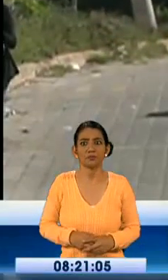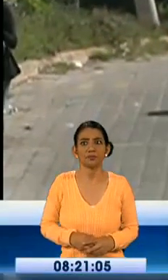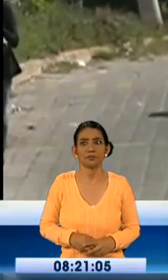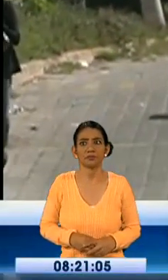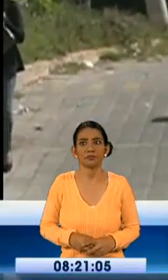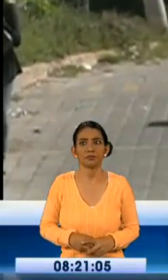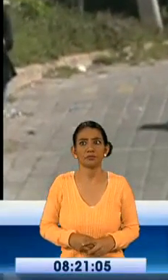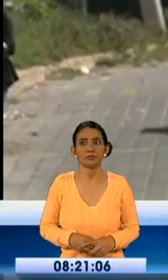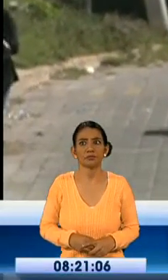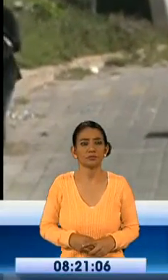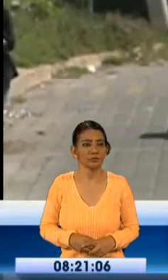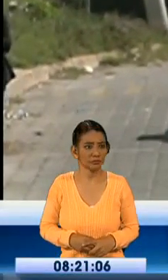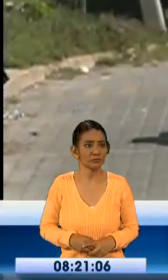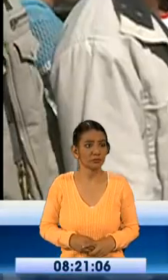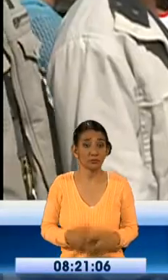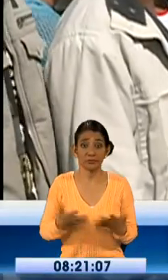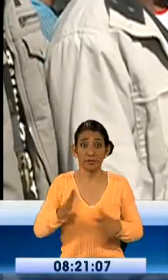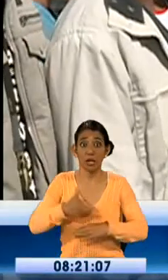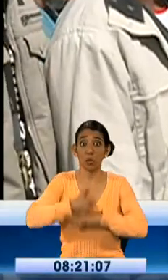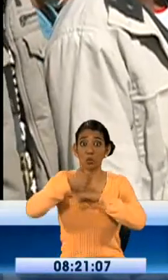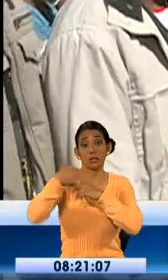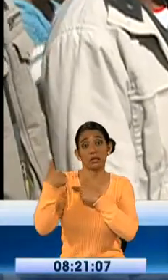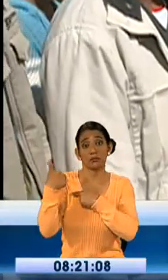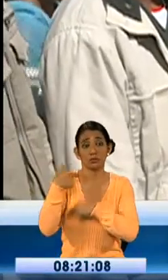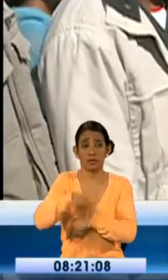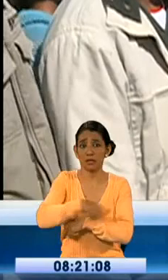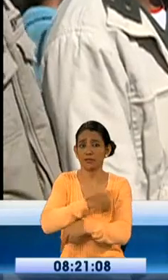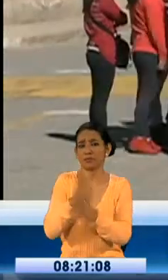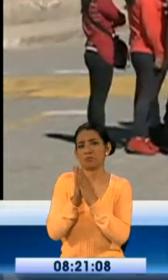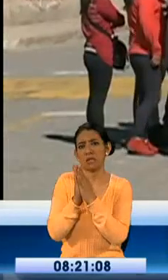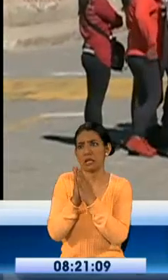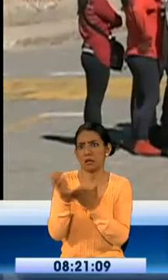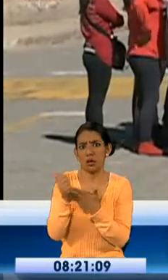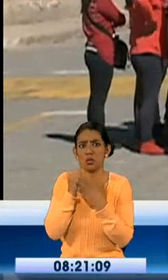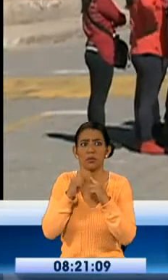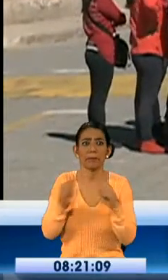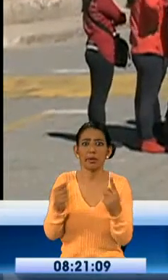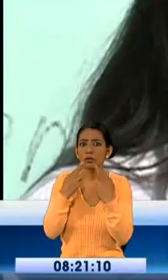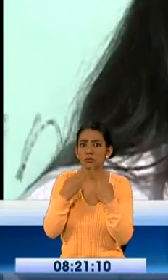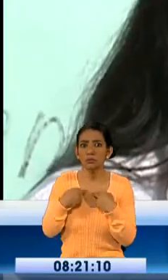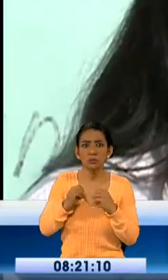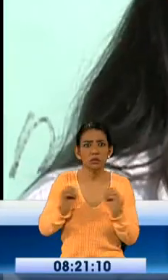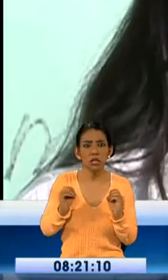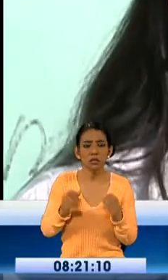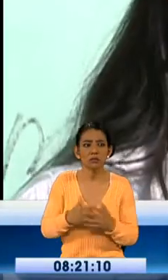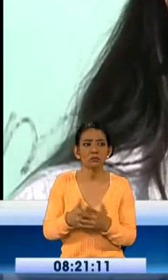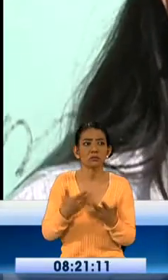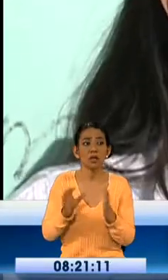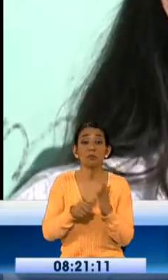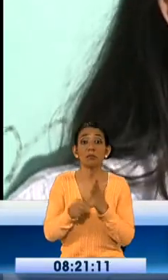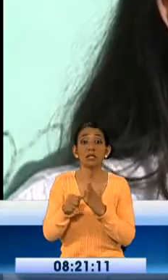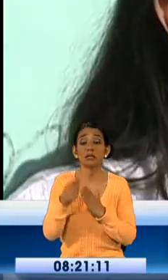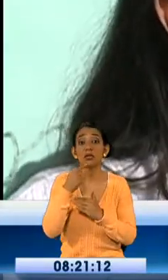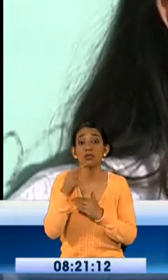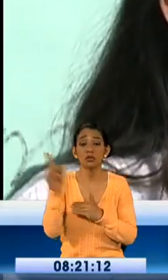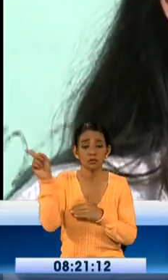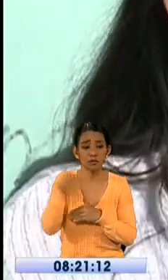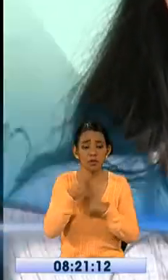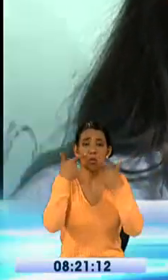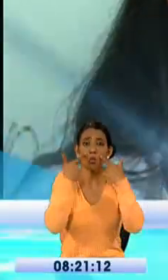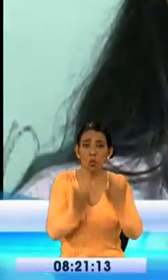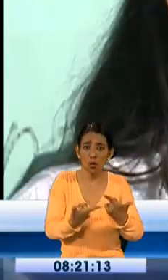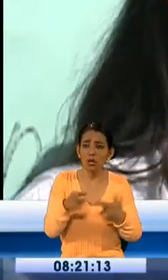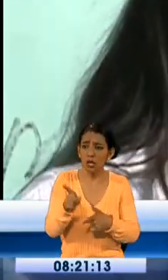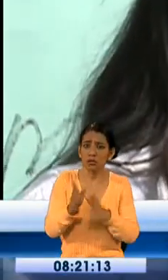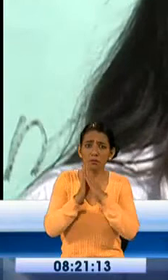robos fueron presentadas a las autoridades competentes, pero según dicen, no han tenido una solución. El ministerio había quedado de mandar un guardia y ellos han solicitado